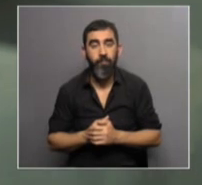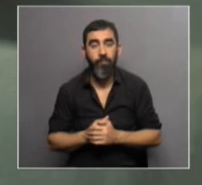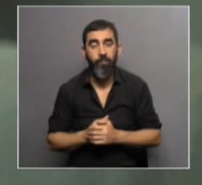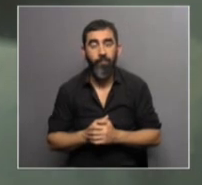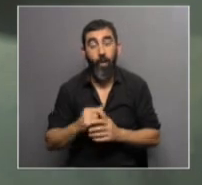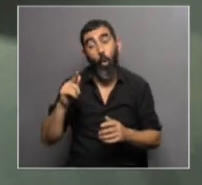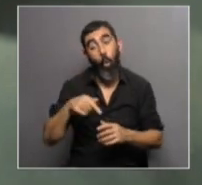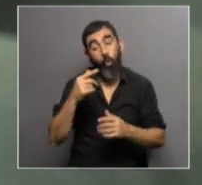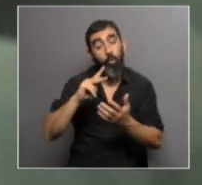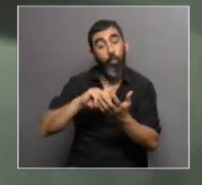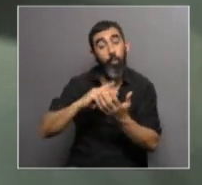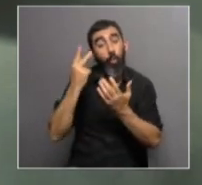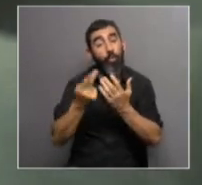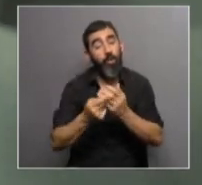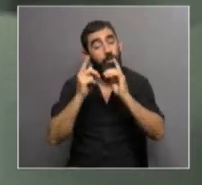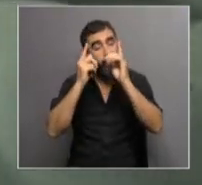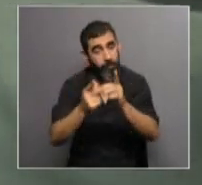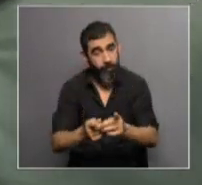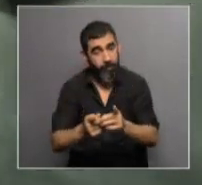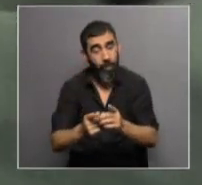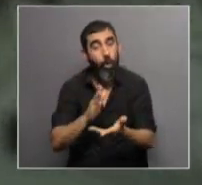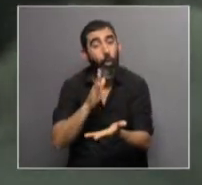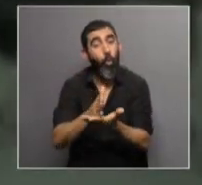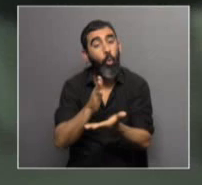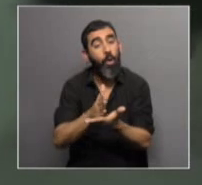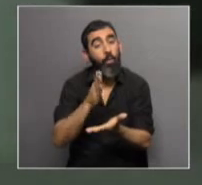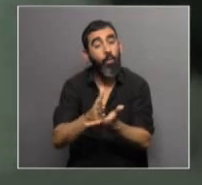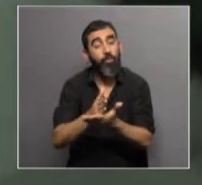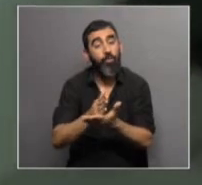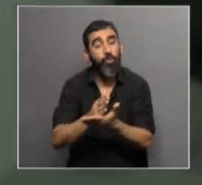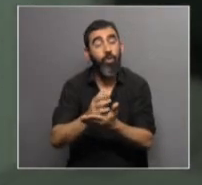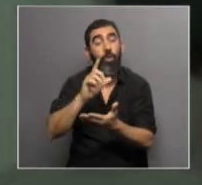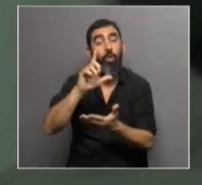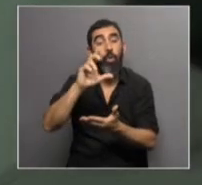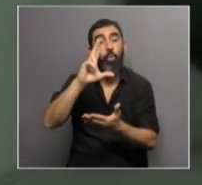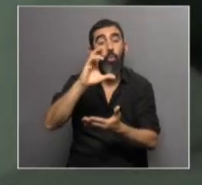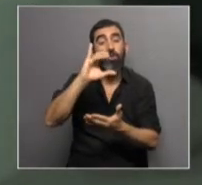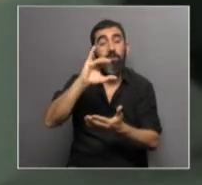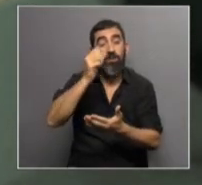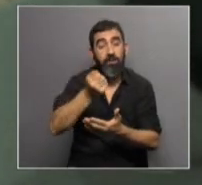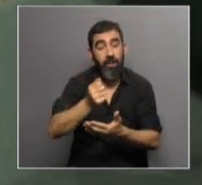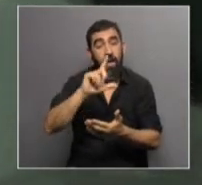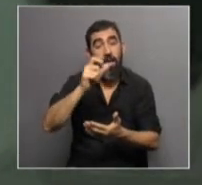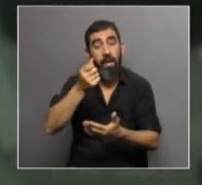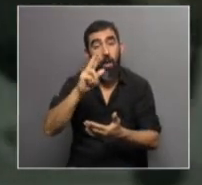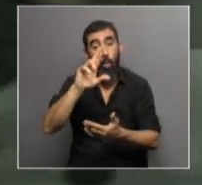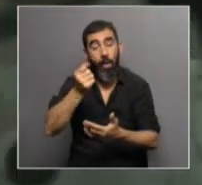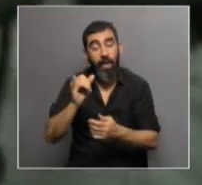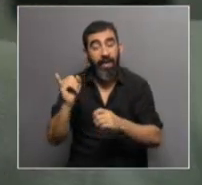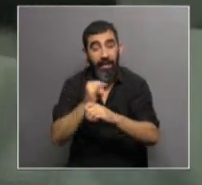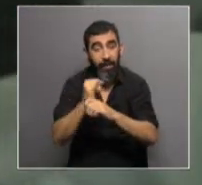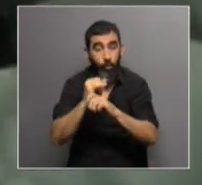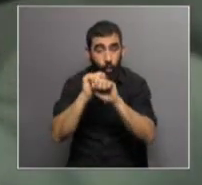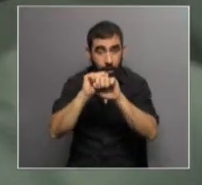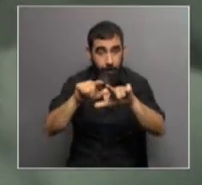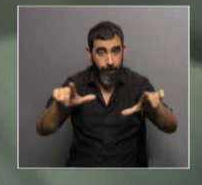otro proyecto que también tenemos es en colaboración con lucía jean y laura bentancor del instituto de higiene para